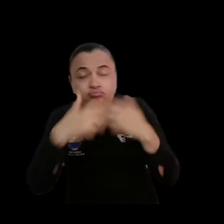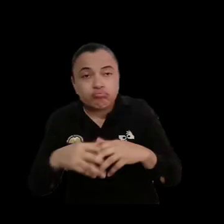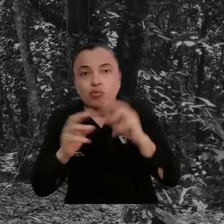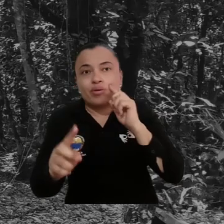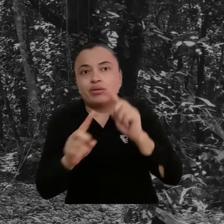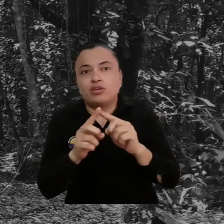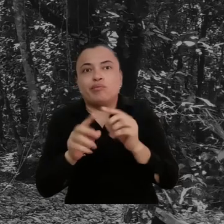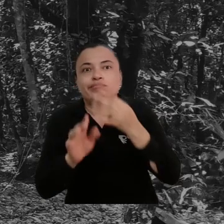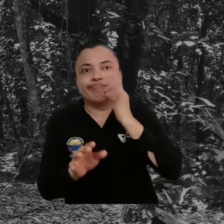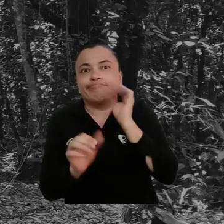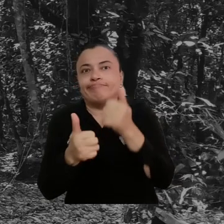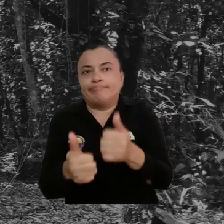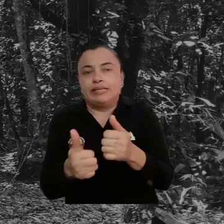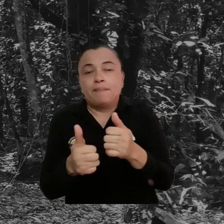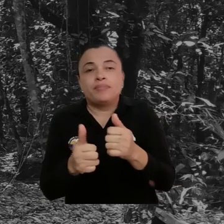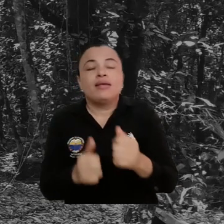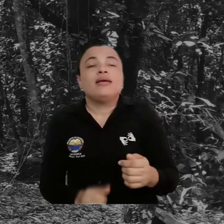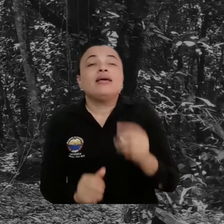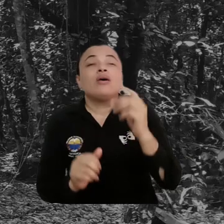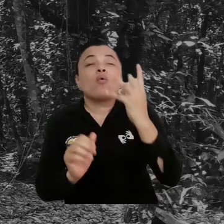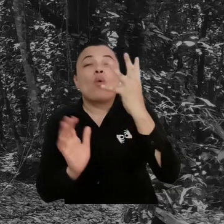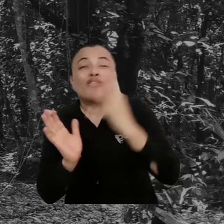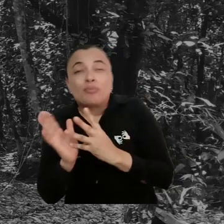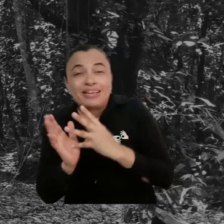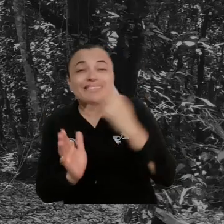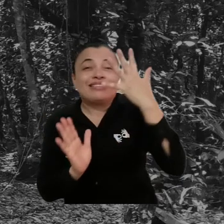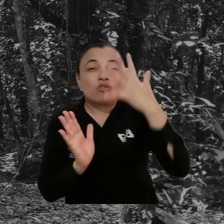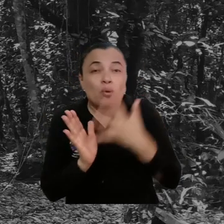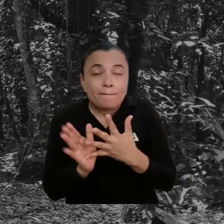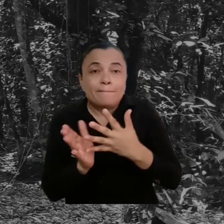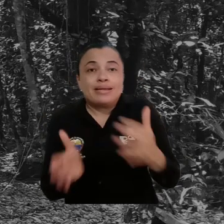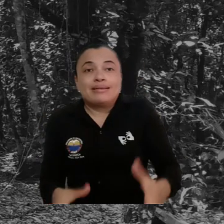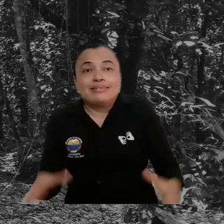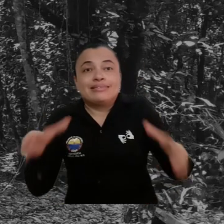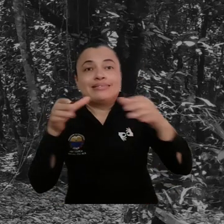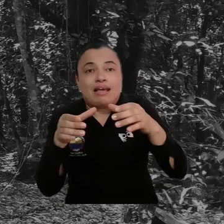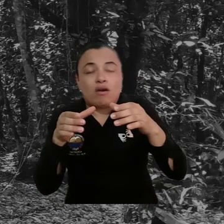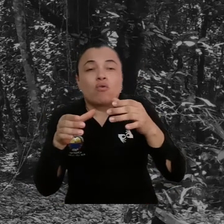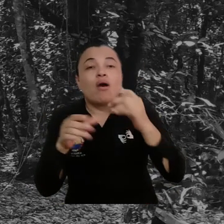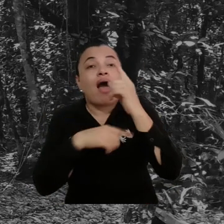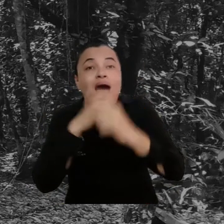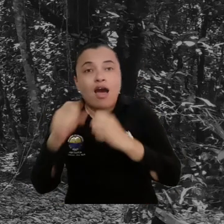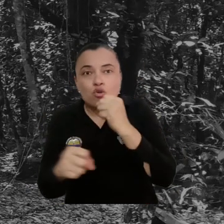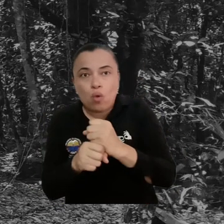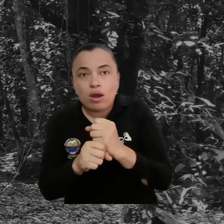osciló entre 4.000 y 7.000 sacos anuales con una calidad reconocida por el mercado.